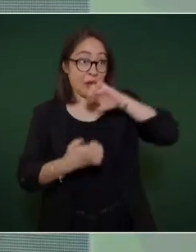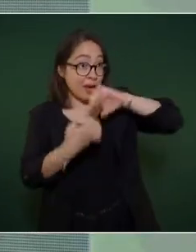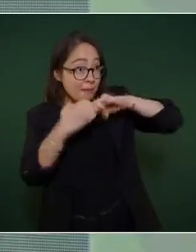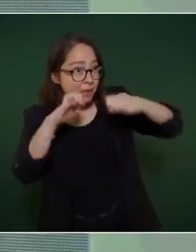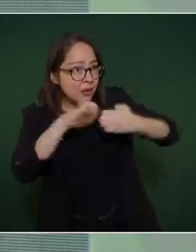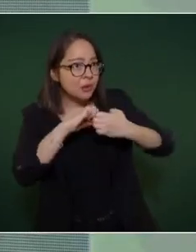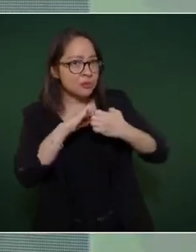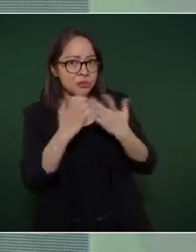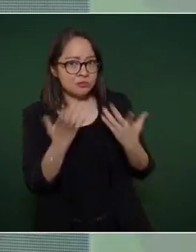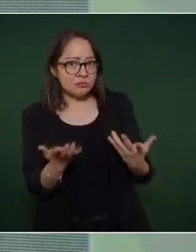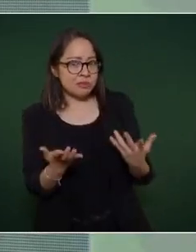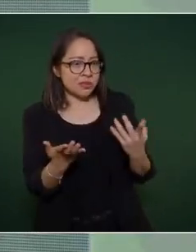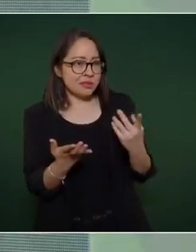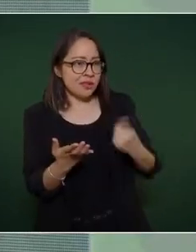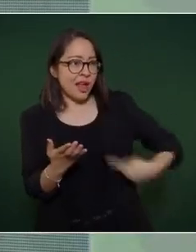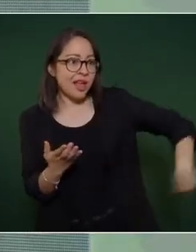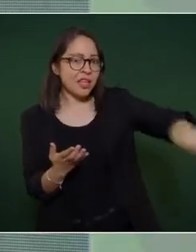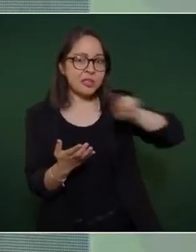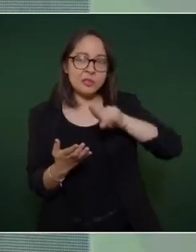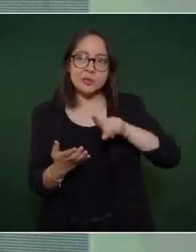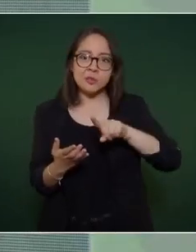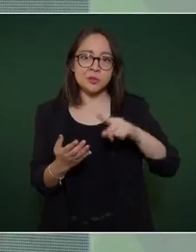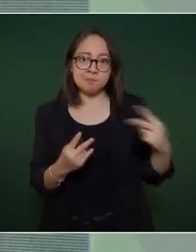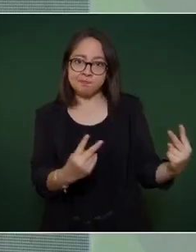quisieran que